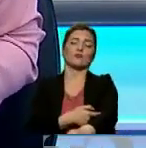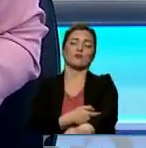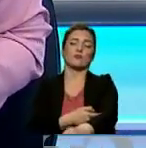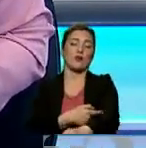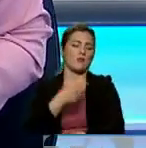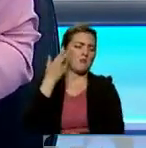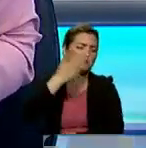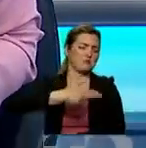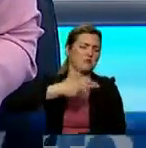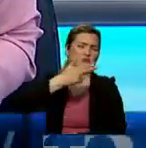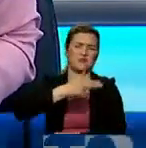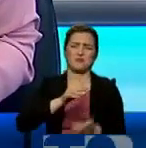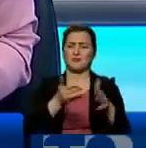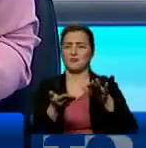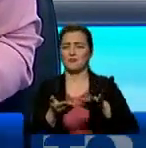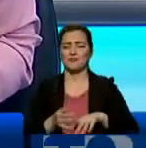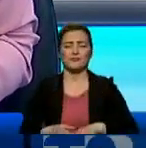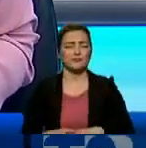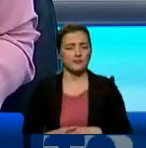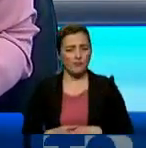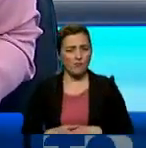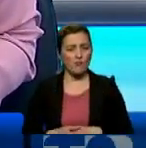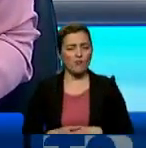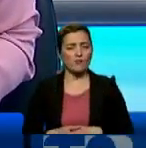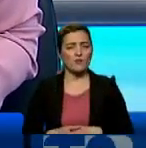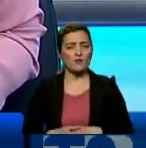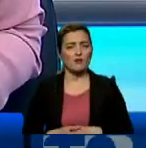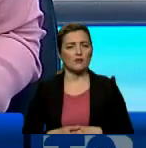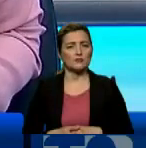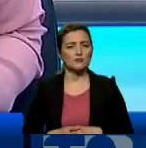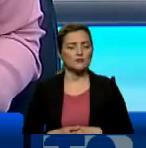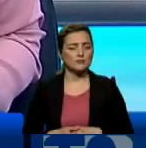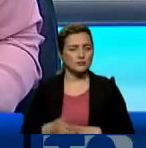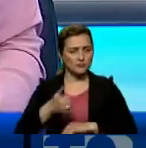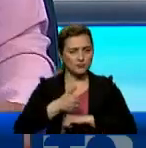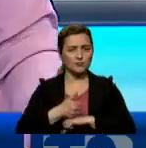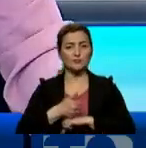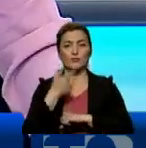permanecía en el hospital civil de esta ciudad fue asesinado con un arma de fuego.